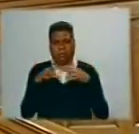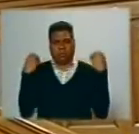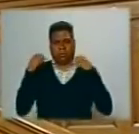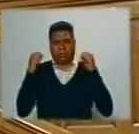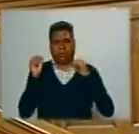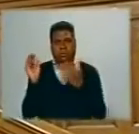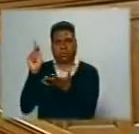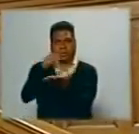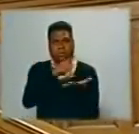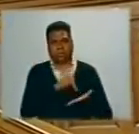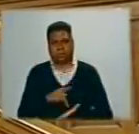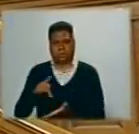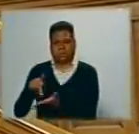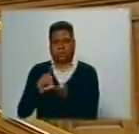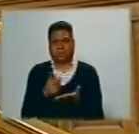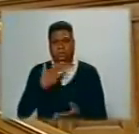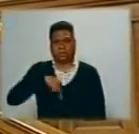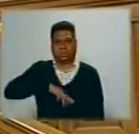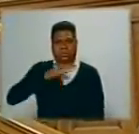participativa y protagónica de nuestro pueblo,